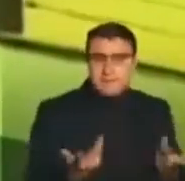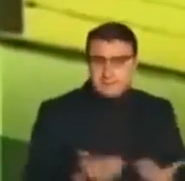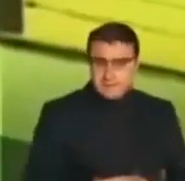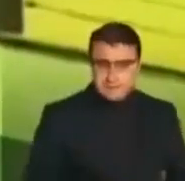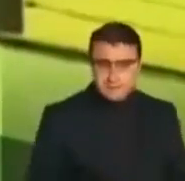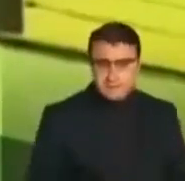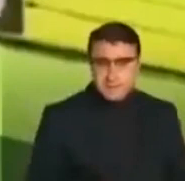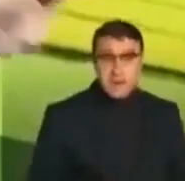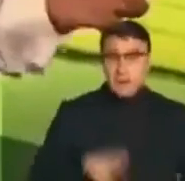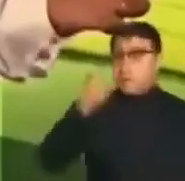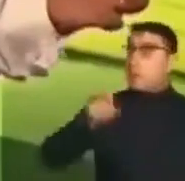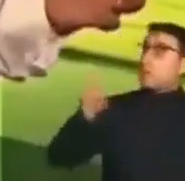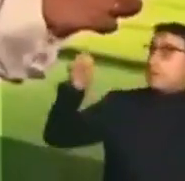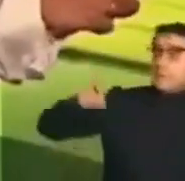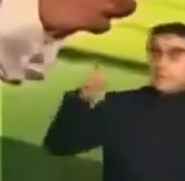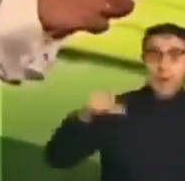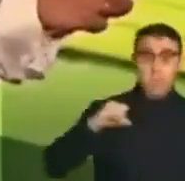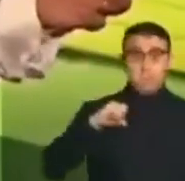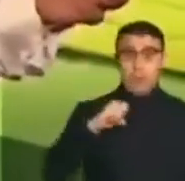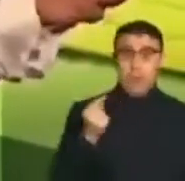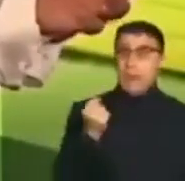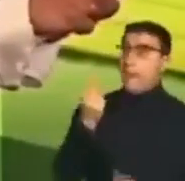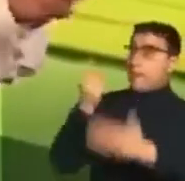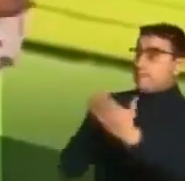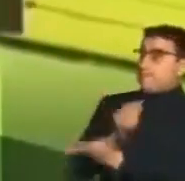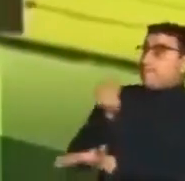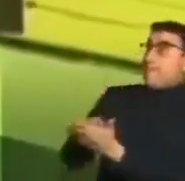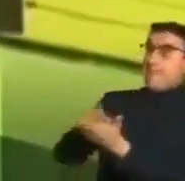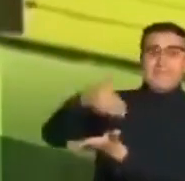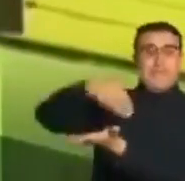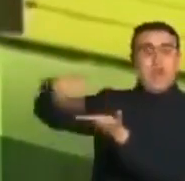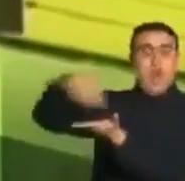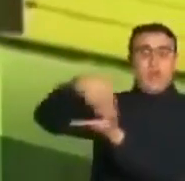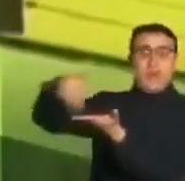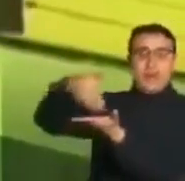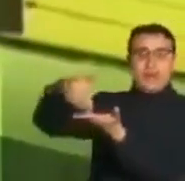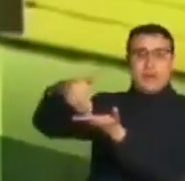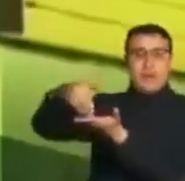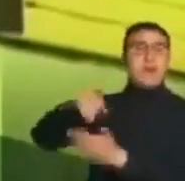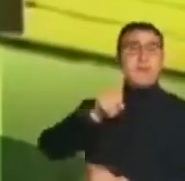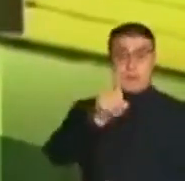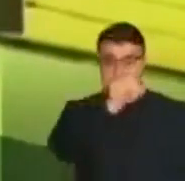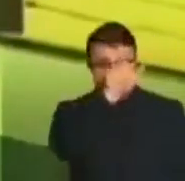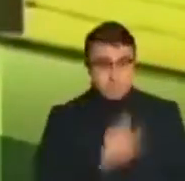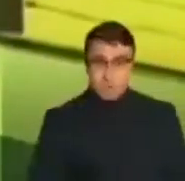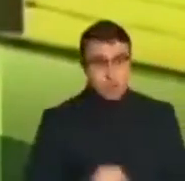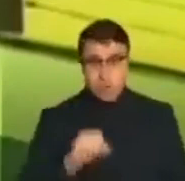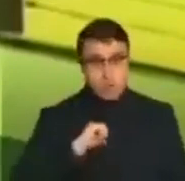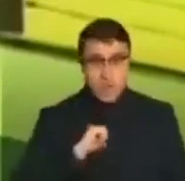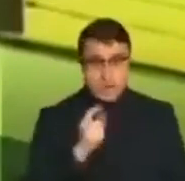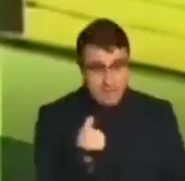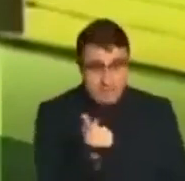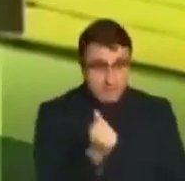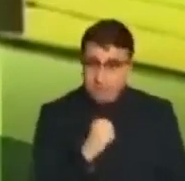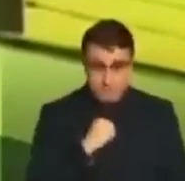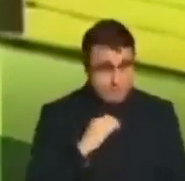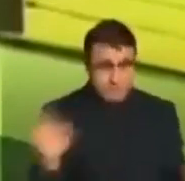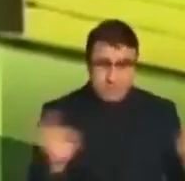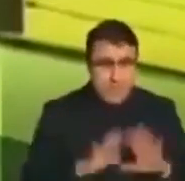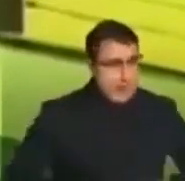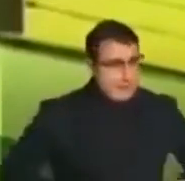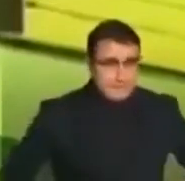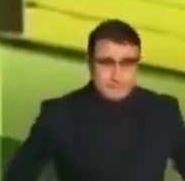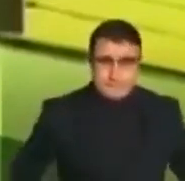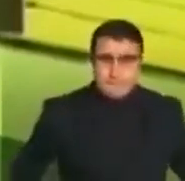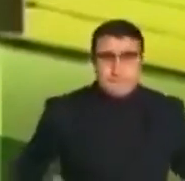si tiene con qué pagarlo, lo compra, pero si no tiene con qué pagarlo,